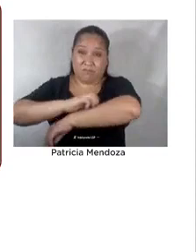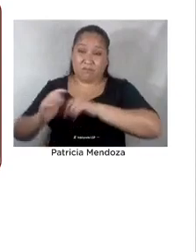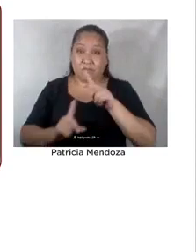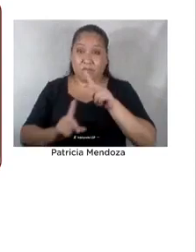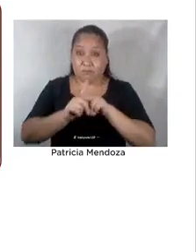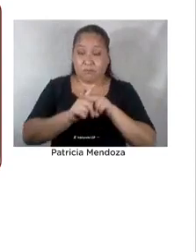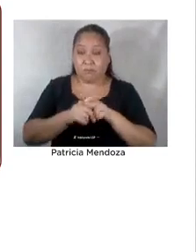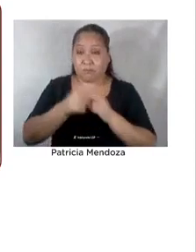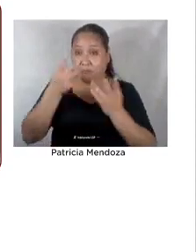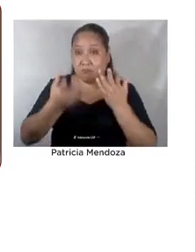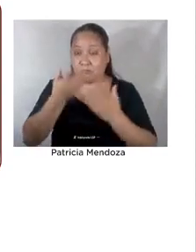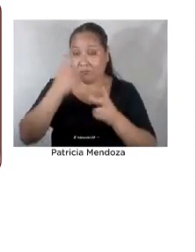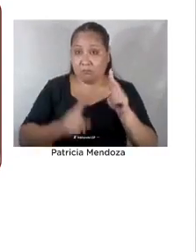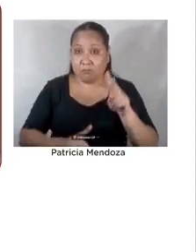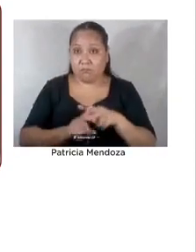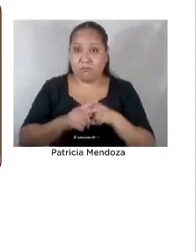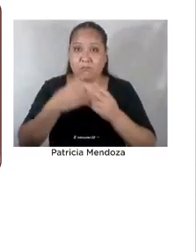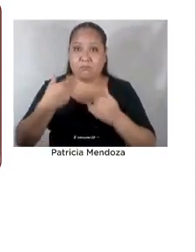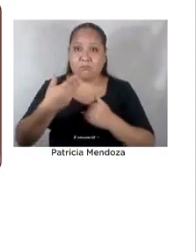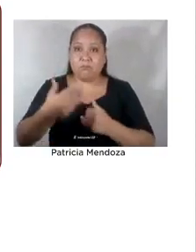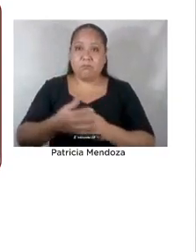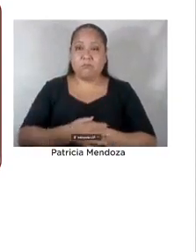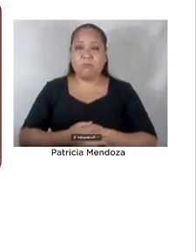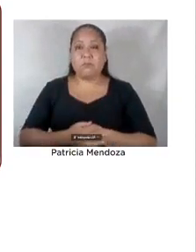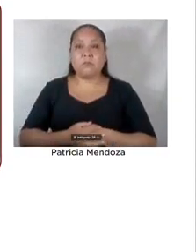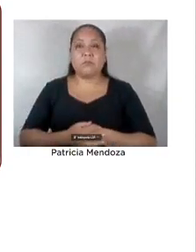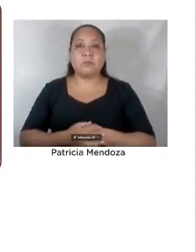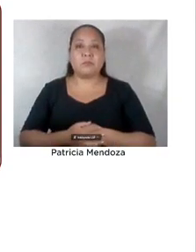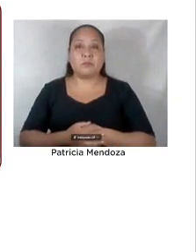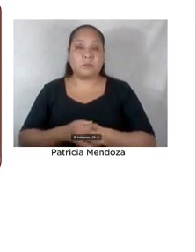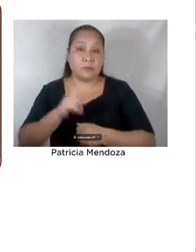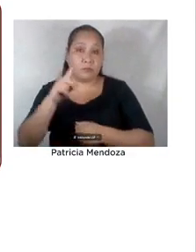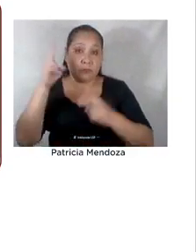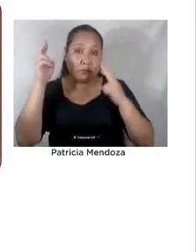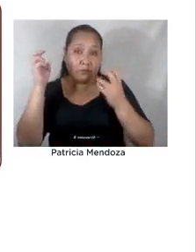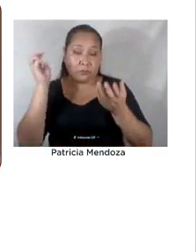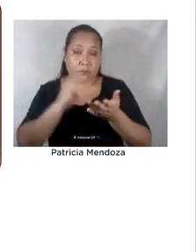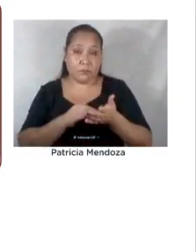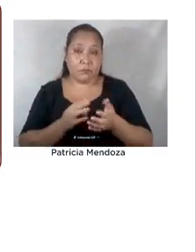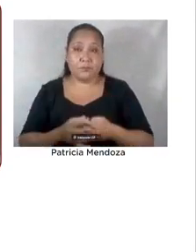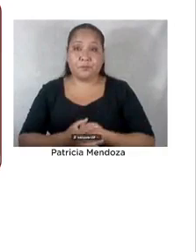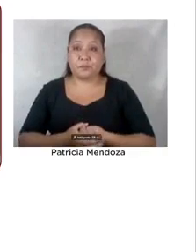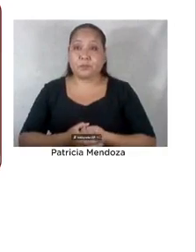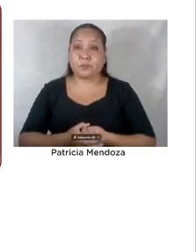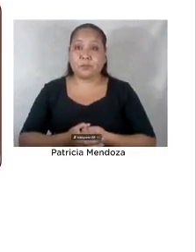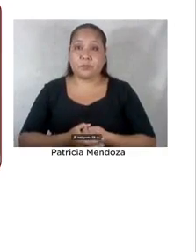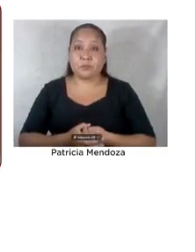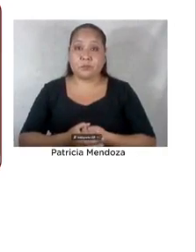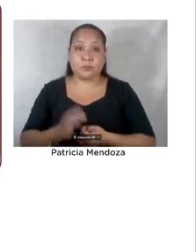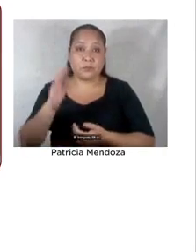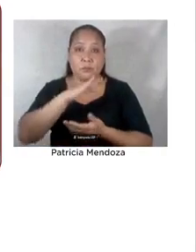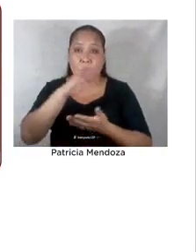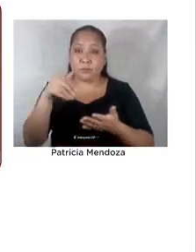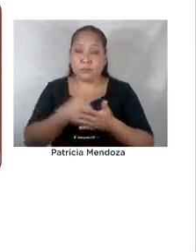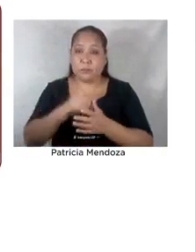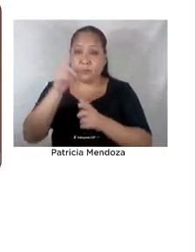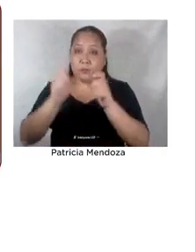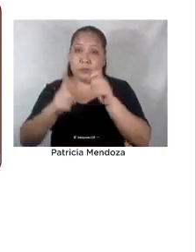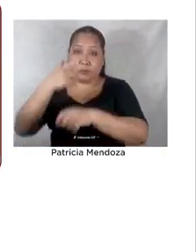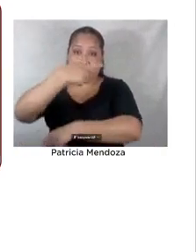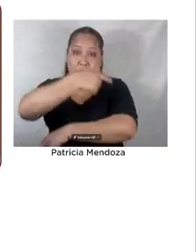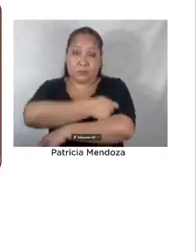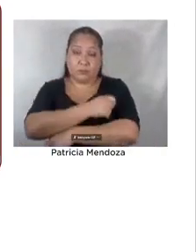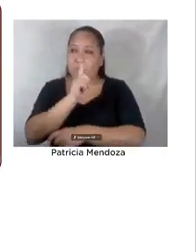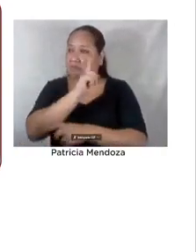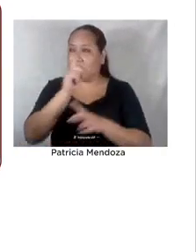que pudiera presentarse eventualmente. Una cosa más que quiero decir es que de todos los vacunados hasta la fecha no